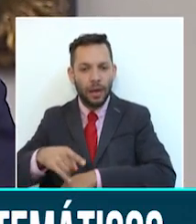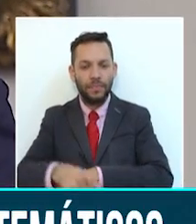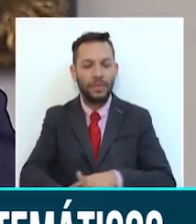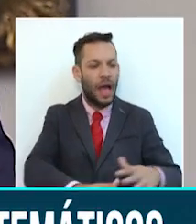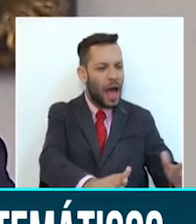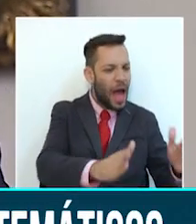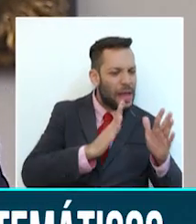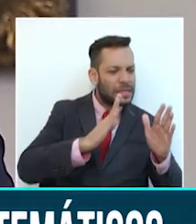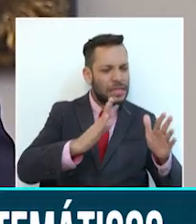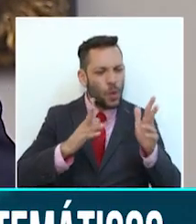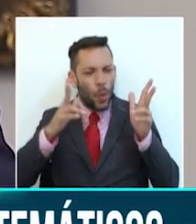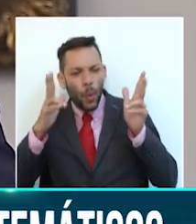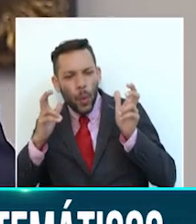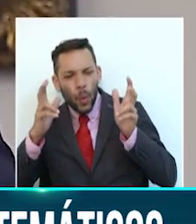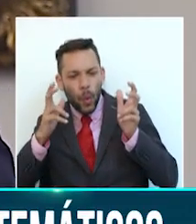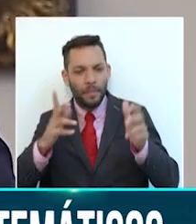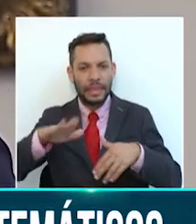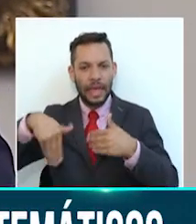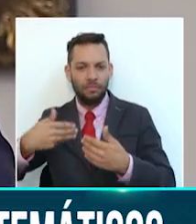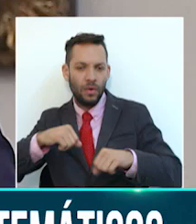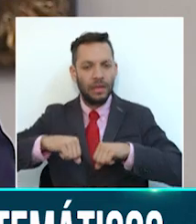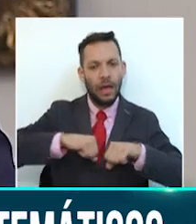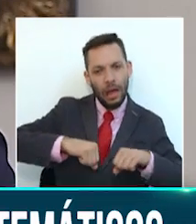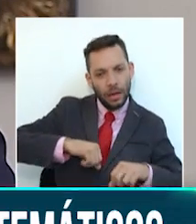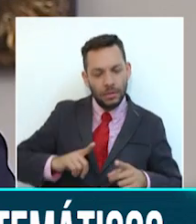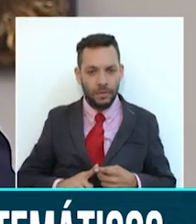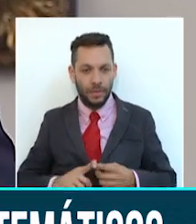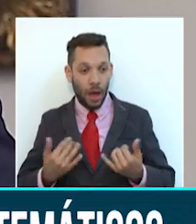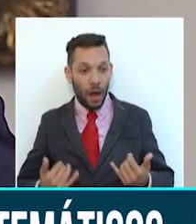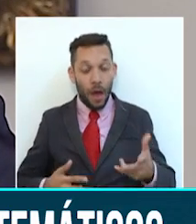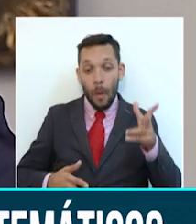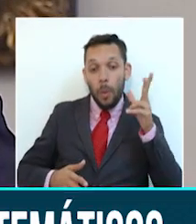escucha para que después pasemos a la acción. Escuchar,